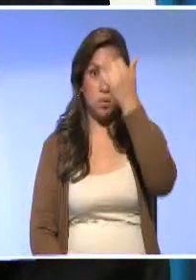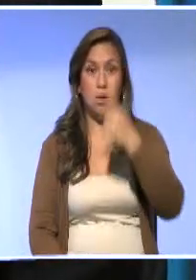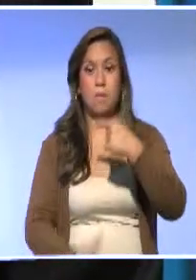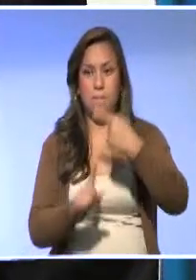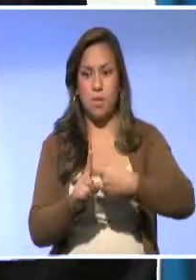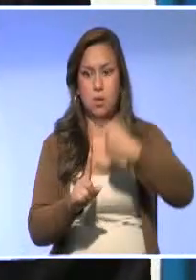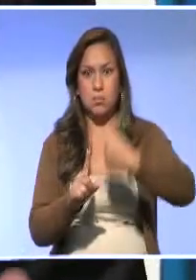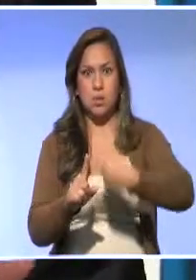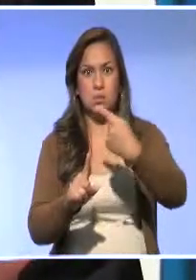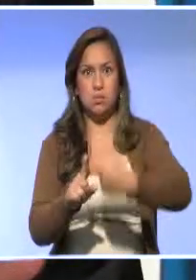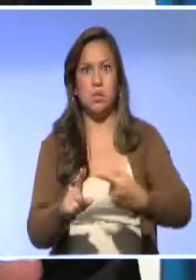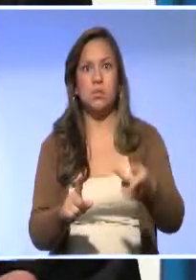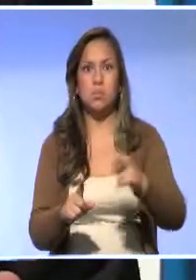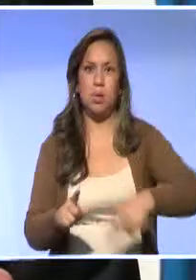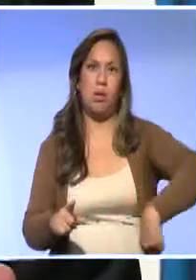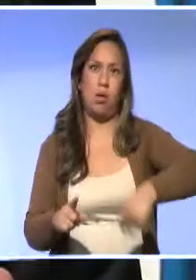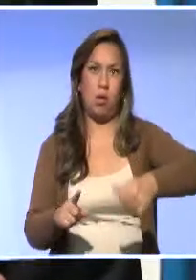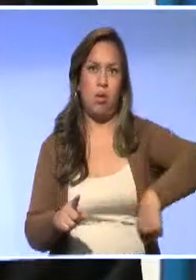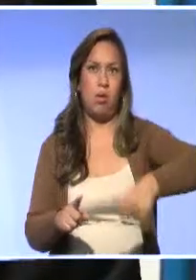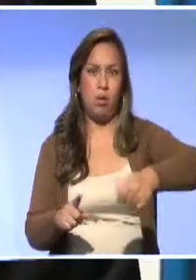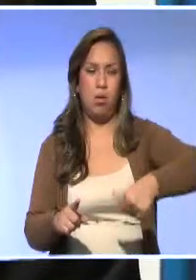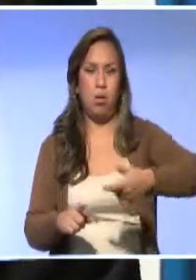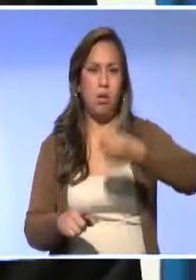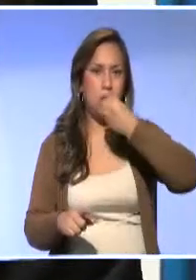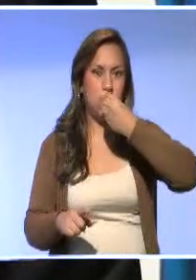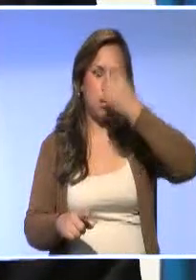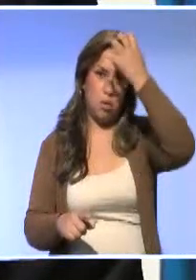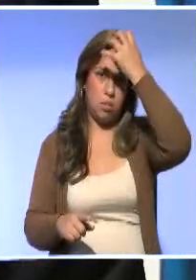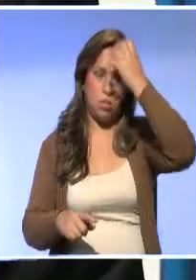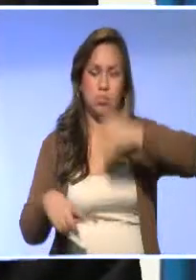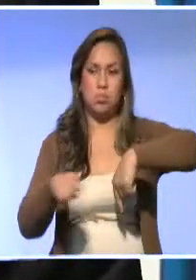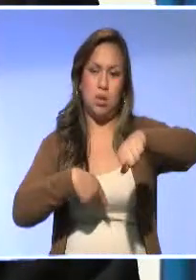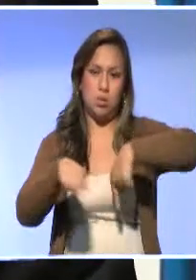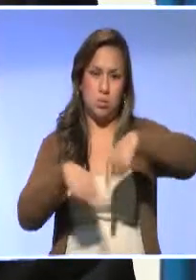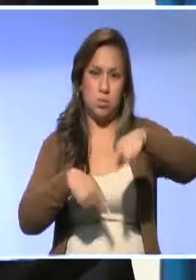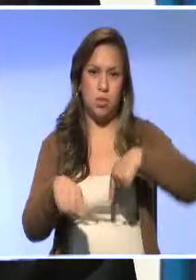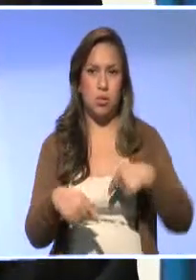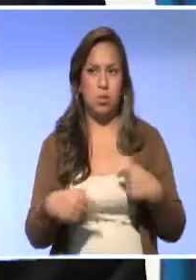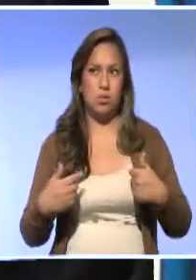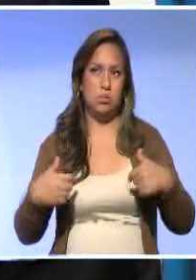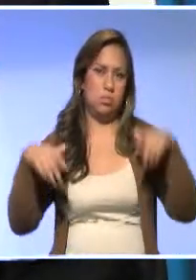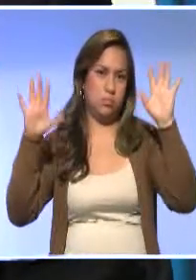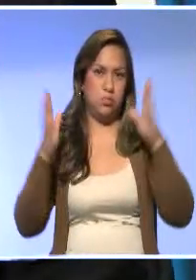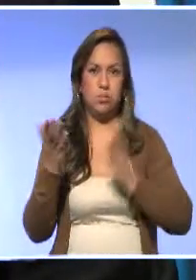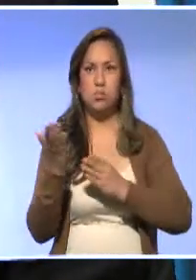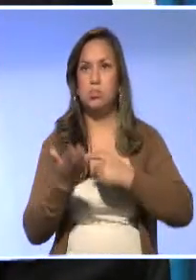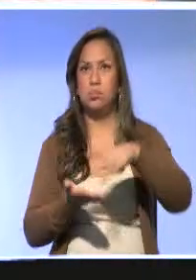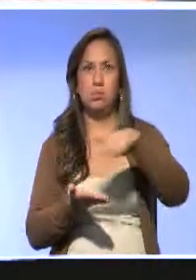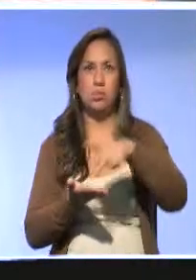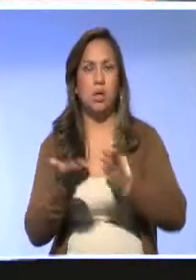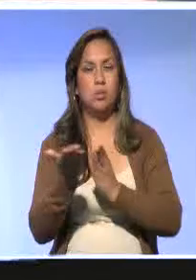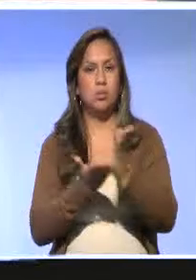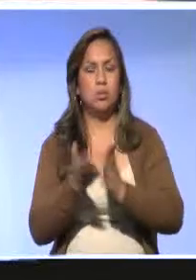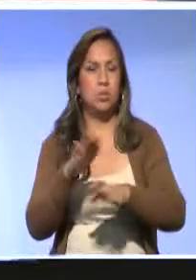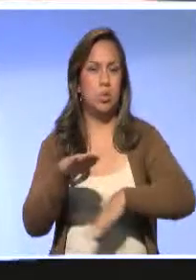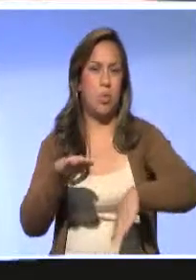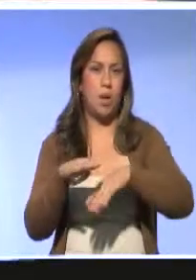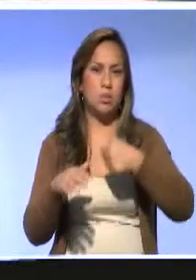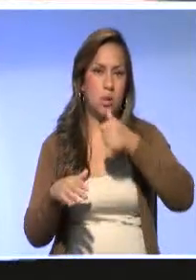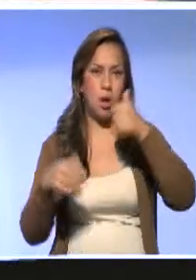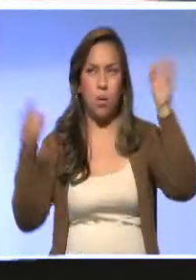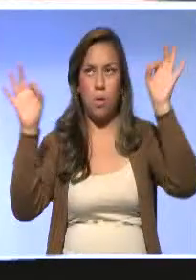mes usted va a tener gasto corriente alimentación educación transporte móviles para al menos al